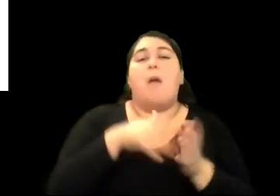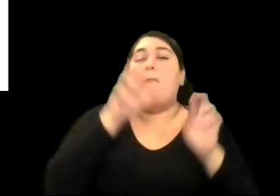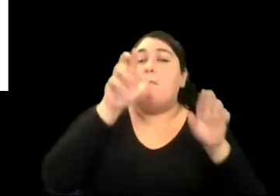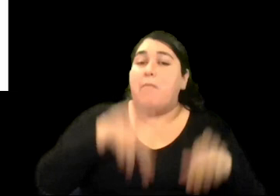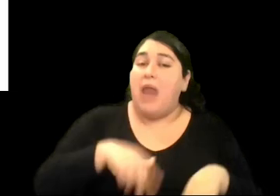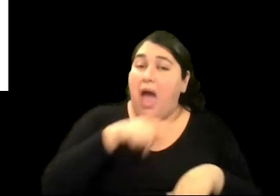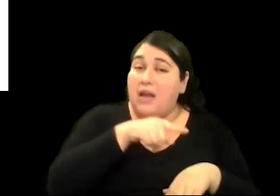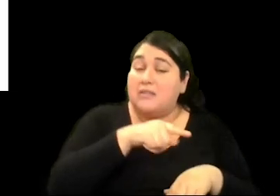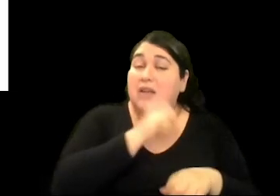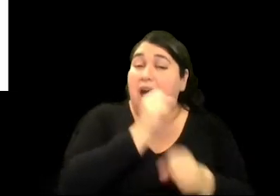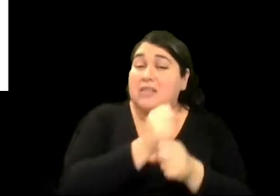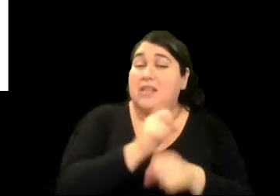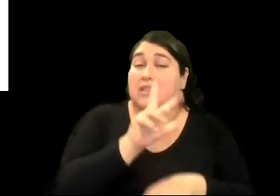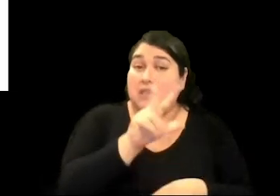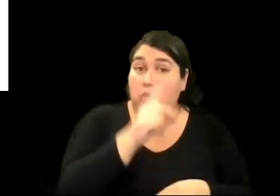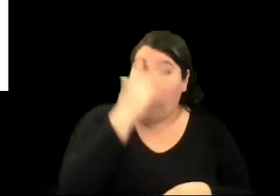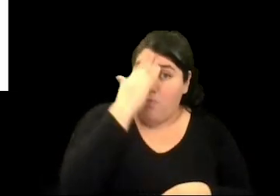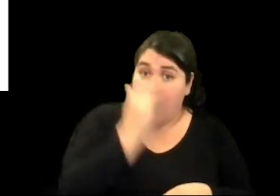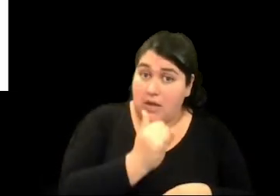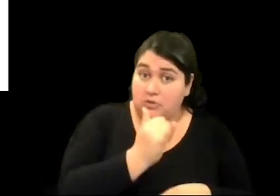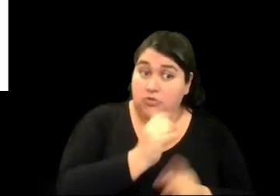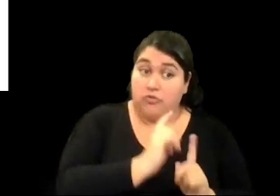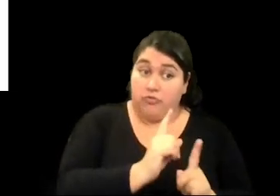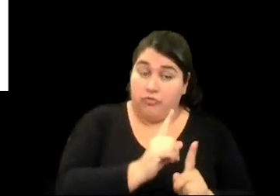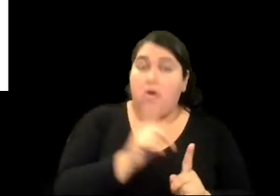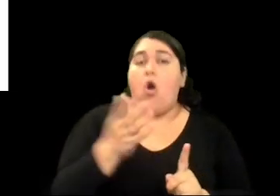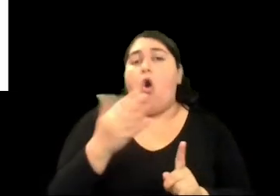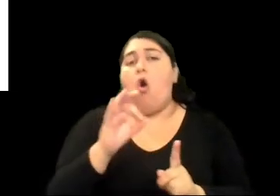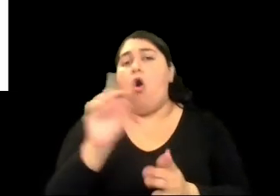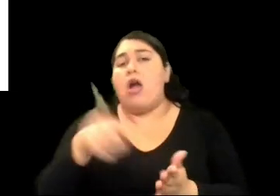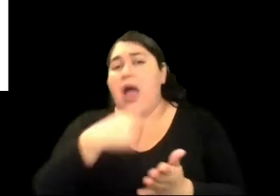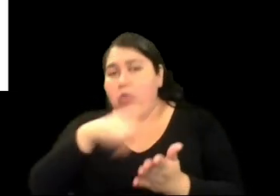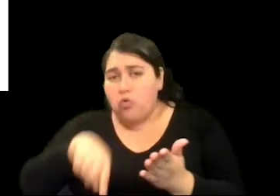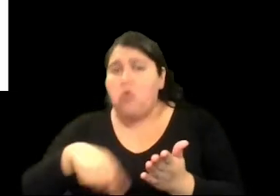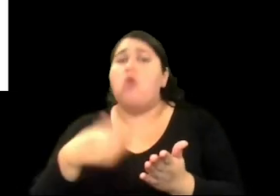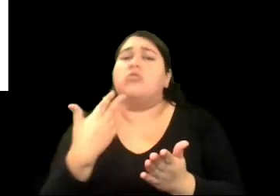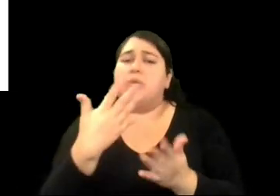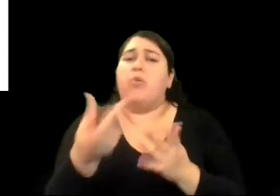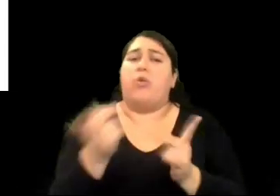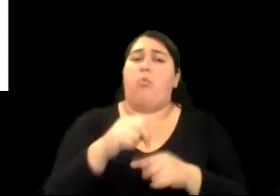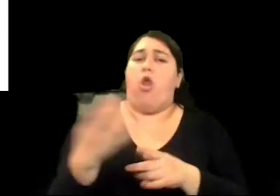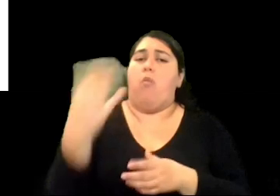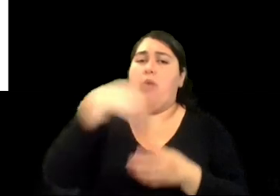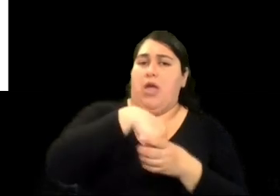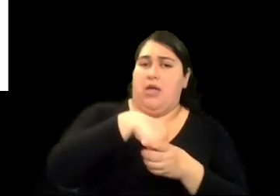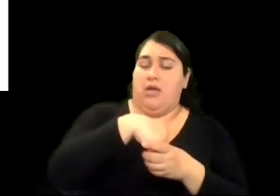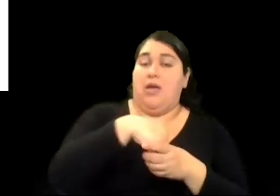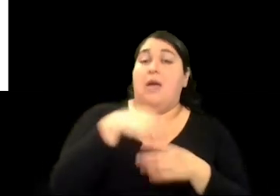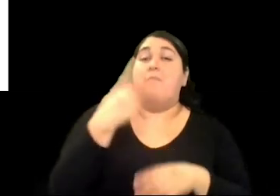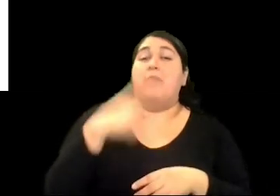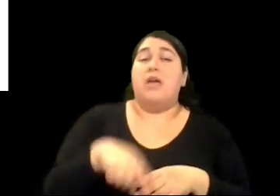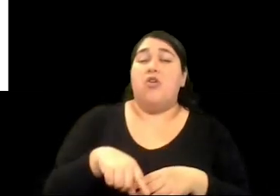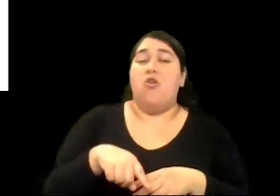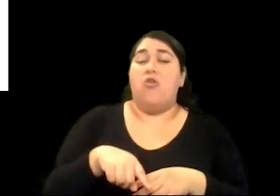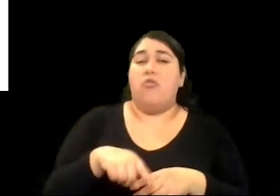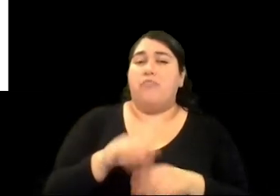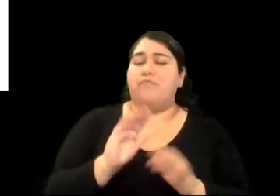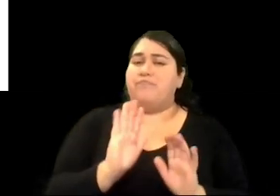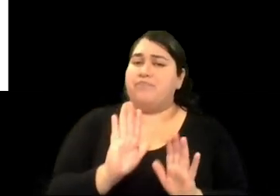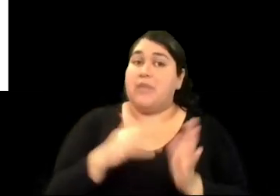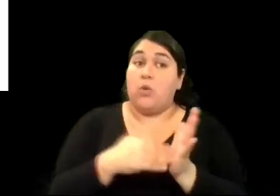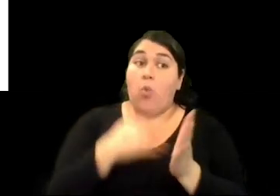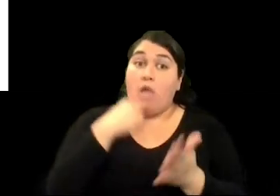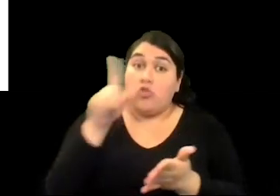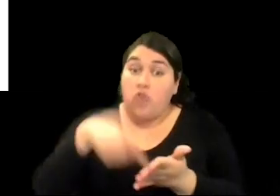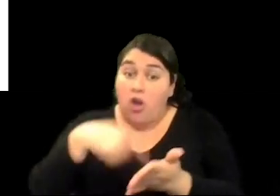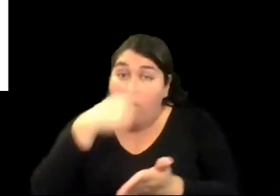31 del 3 o caduco, puede incluirse. El tema es cuando está caduco,